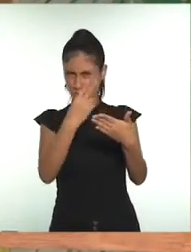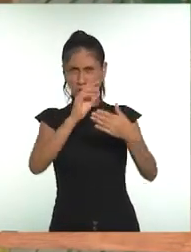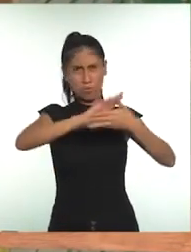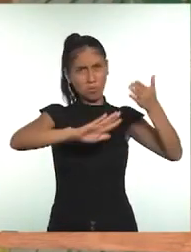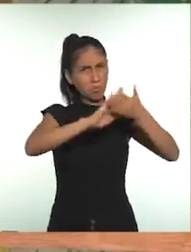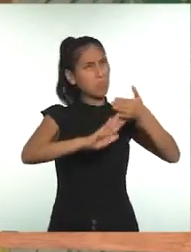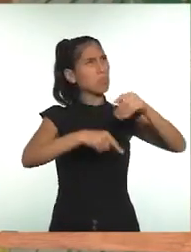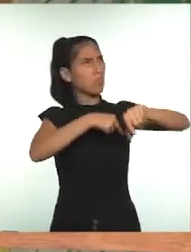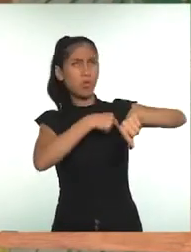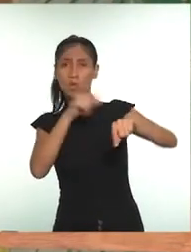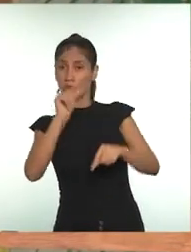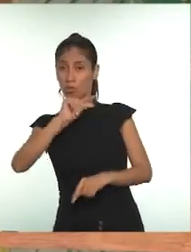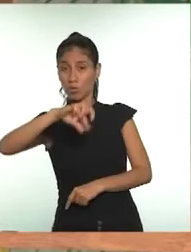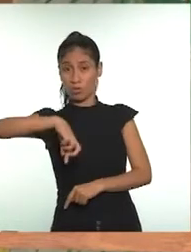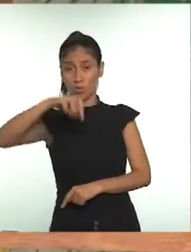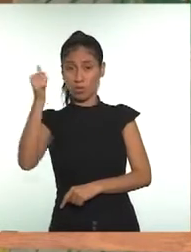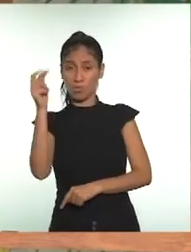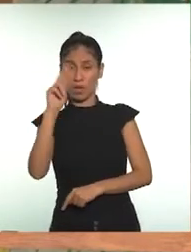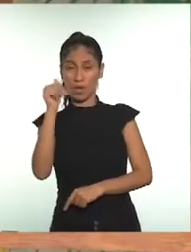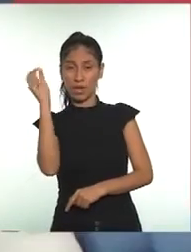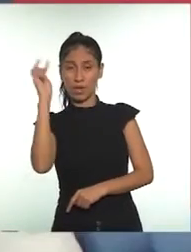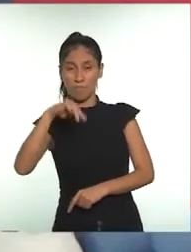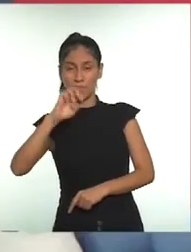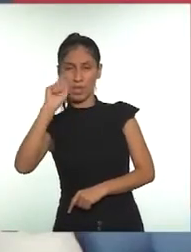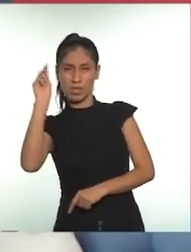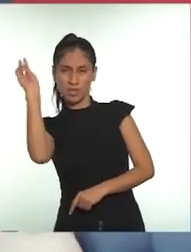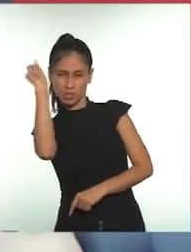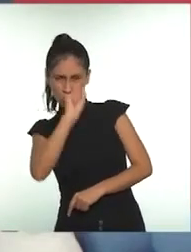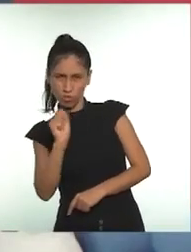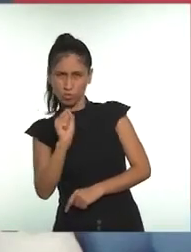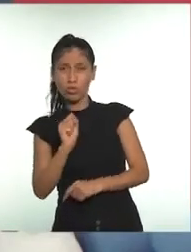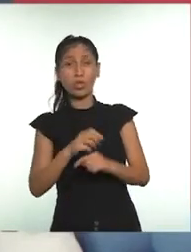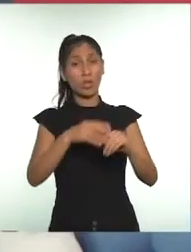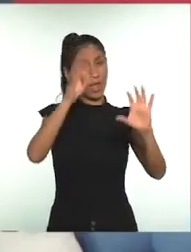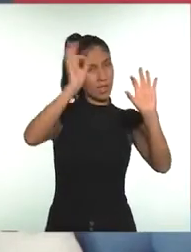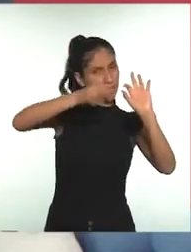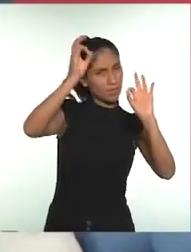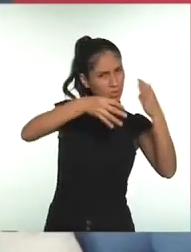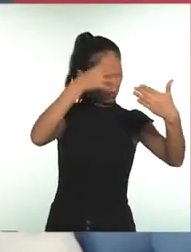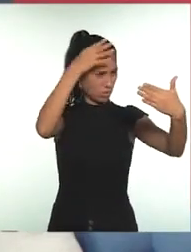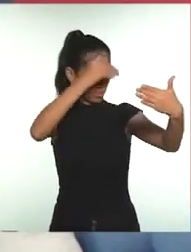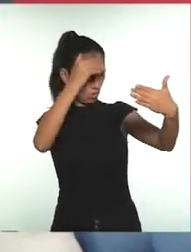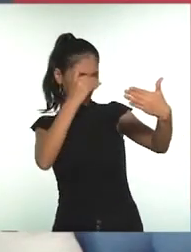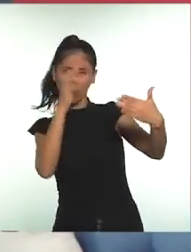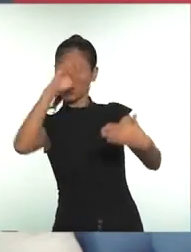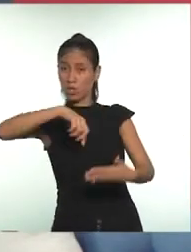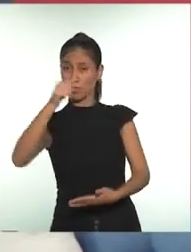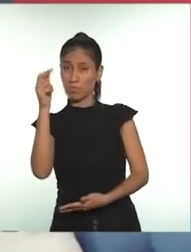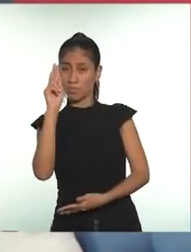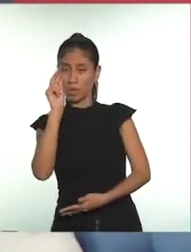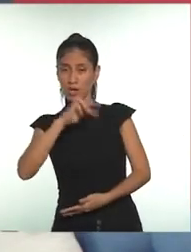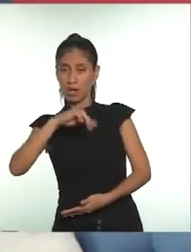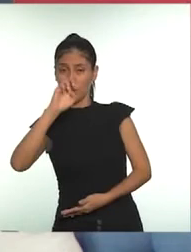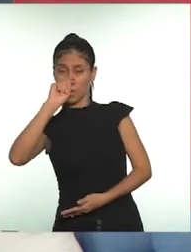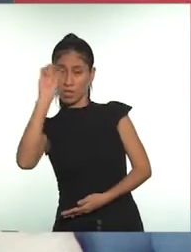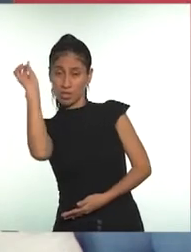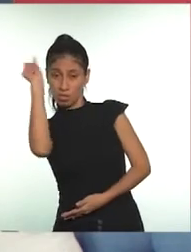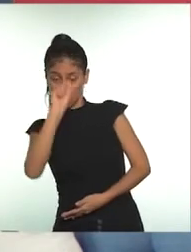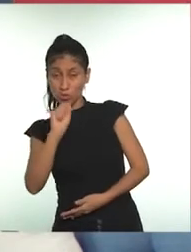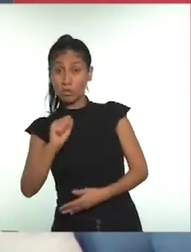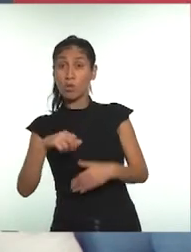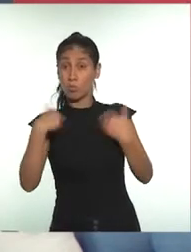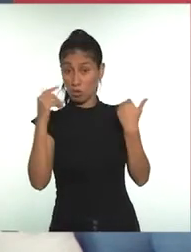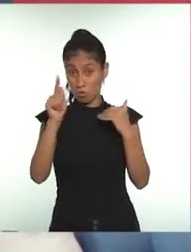parámetros registrados por instrumentos médicos de uso casero. La interpretación correcta de parámetros registrados por instrumentos médicos que puede haber en